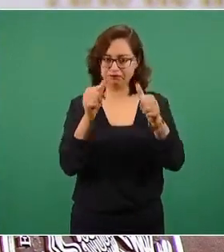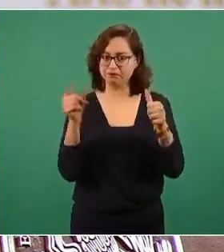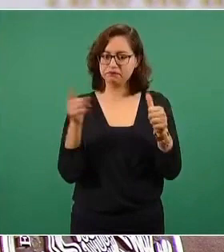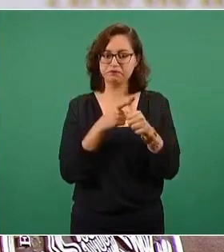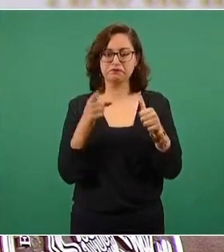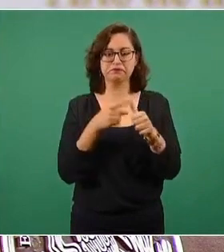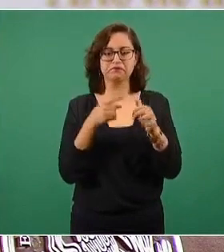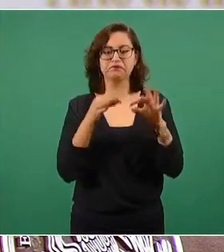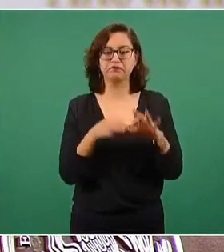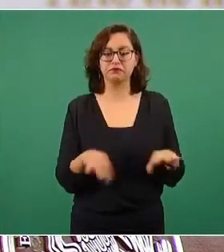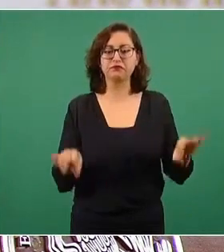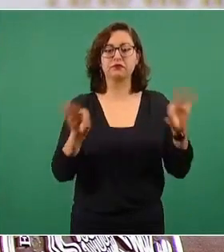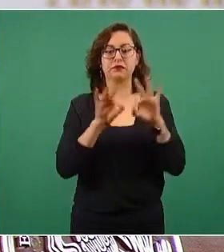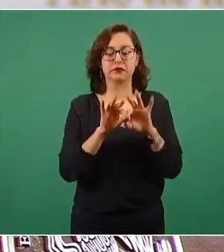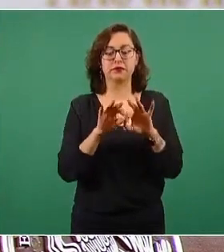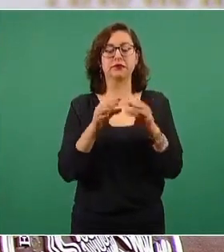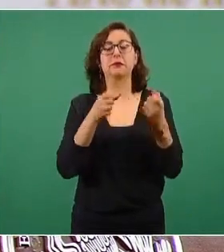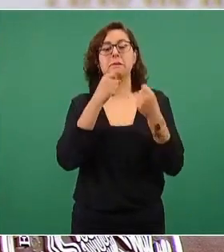luego,